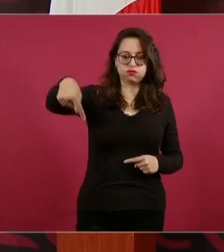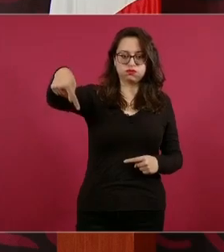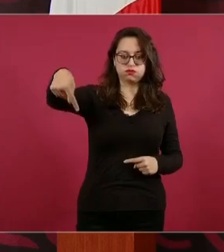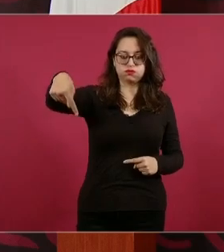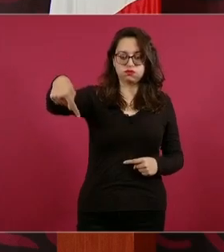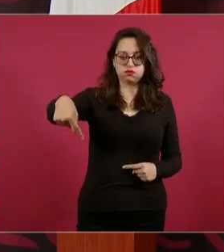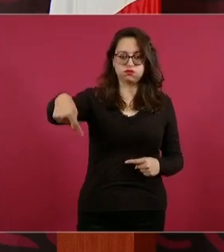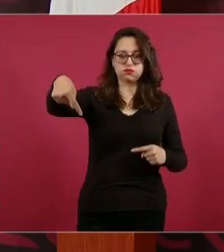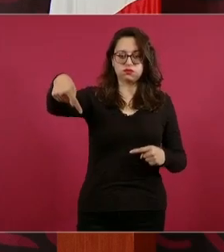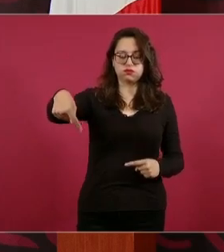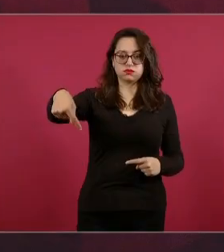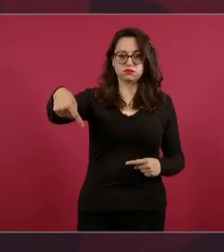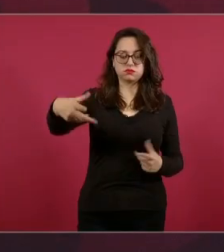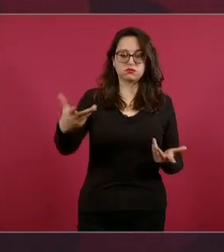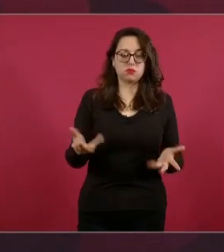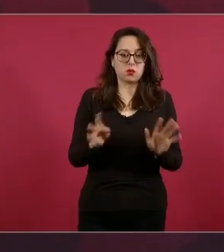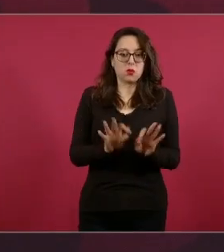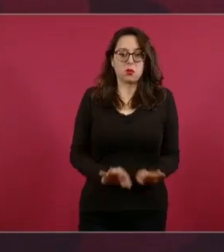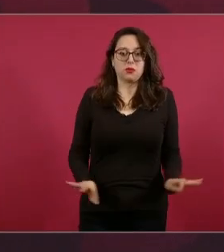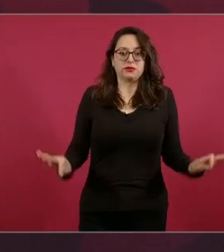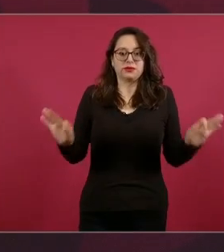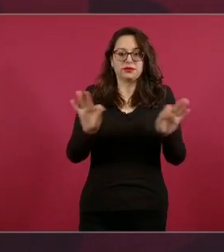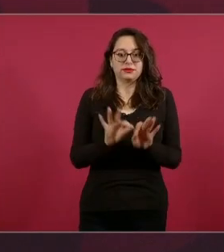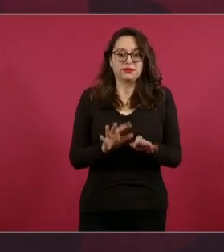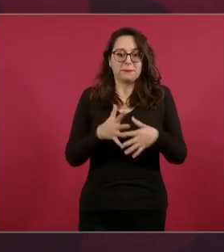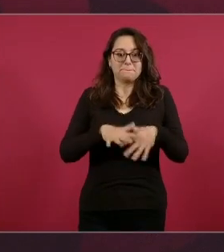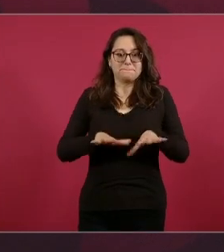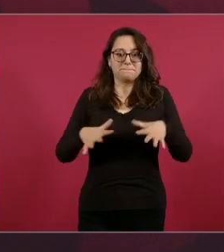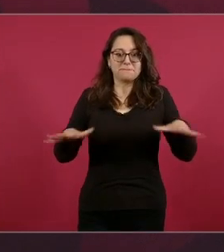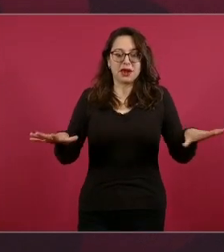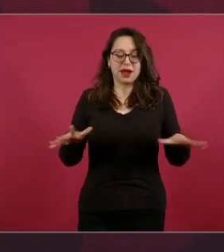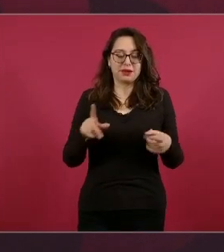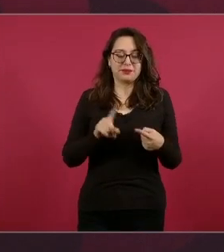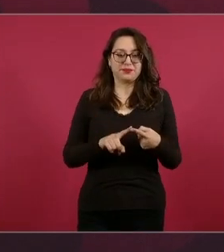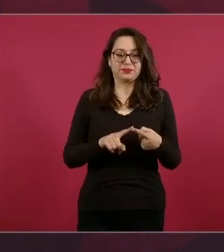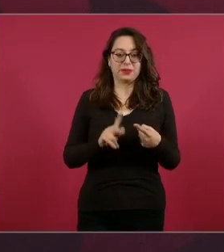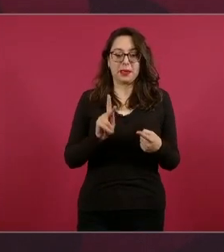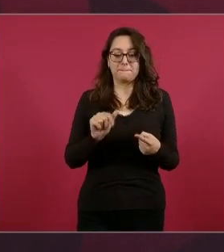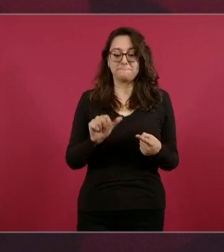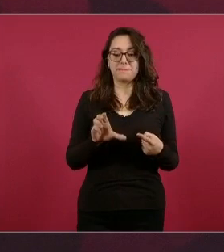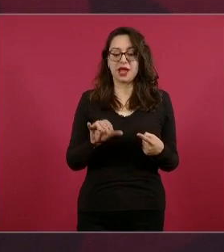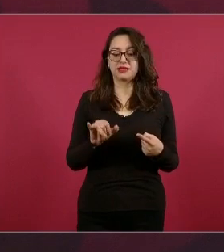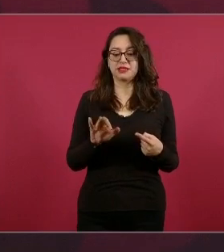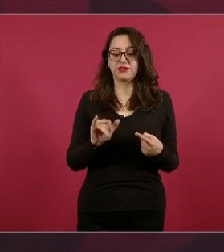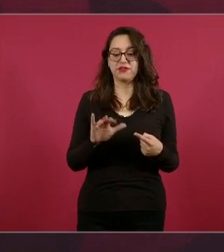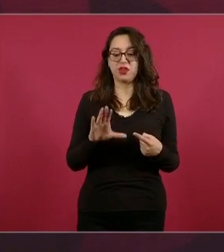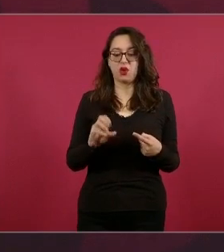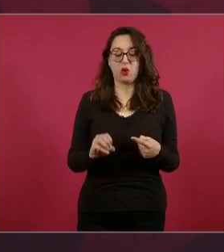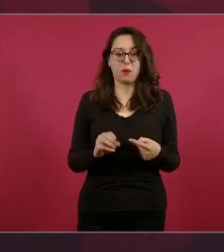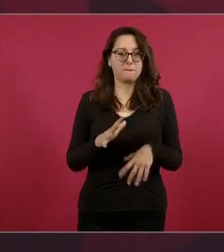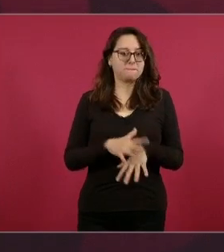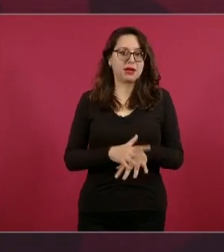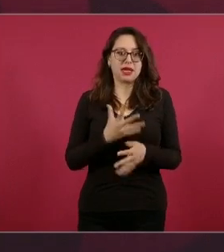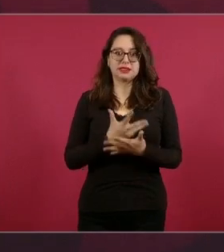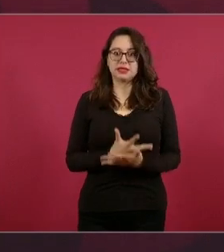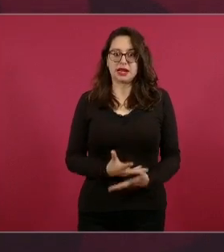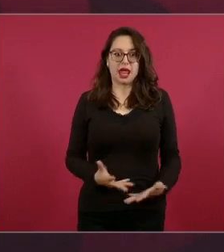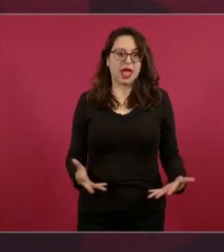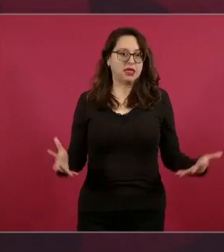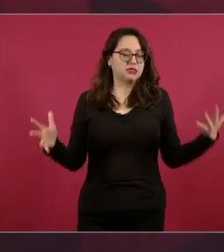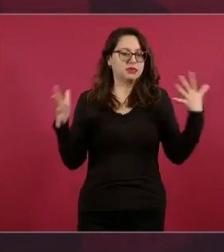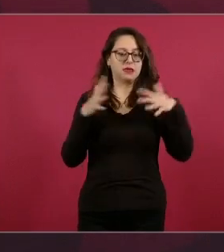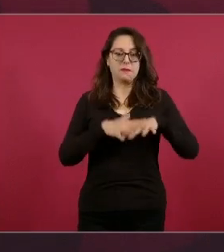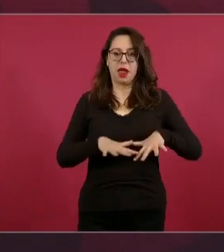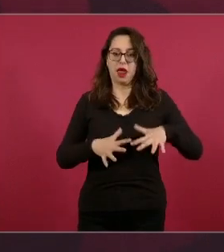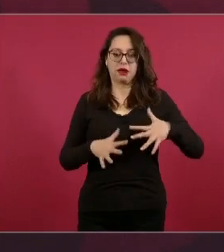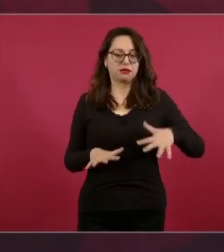los dos más grandes océanos. El Pacífico es el más grande de los océanos del